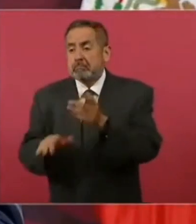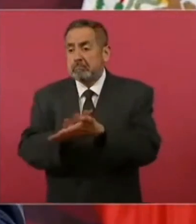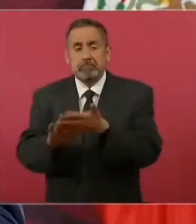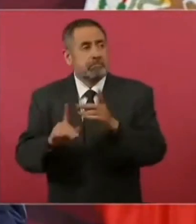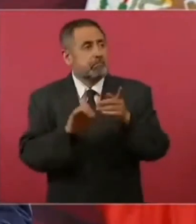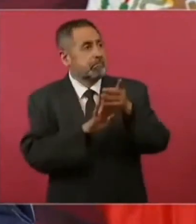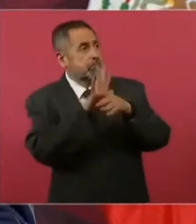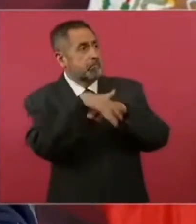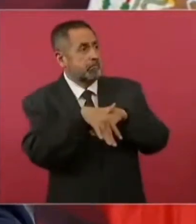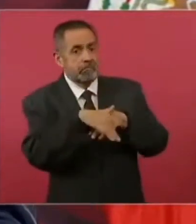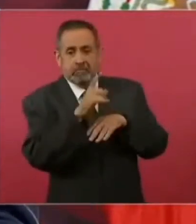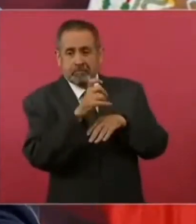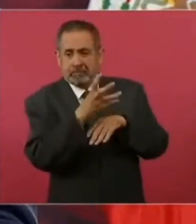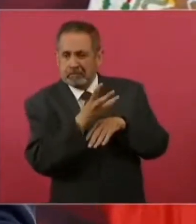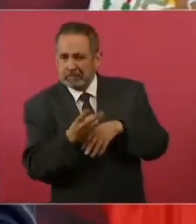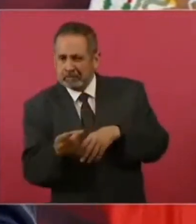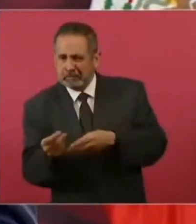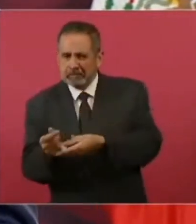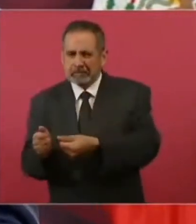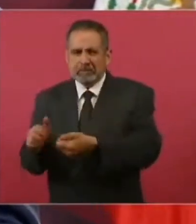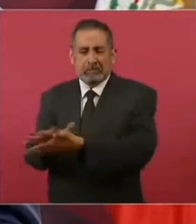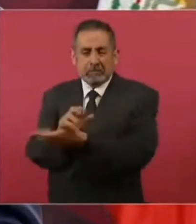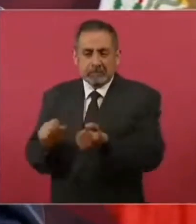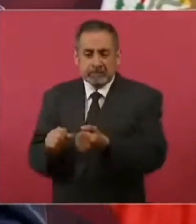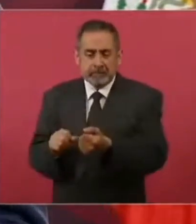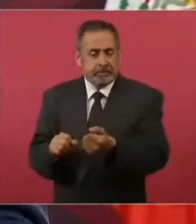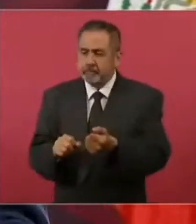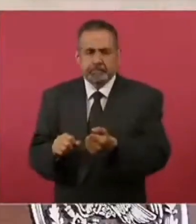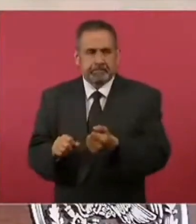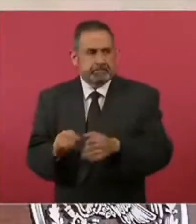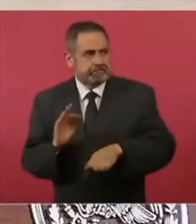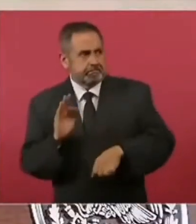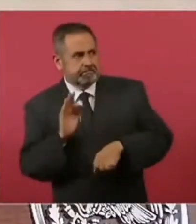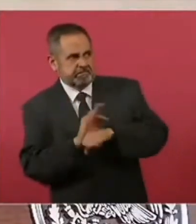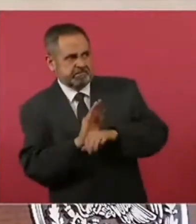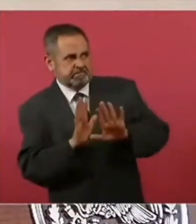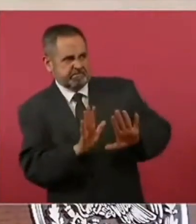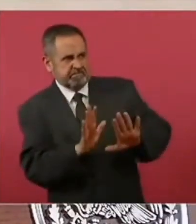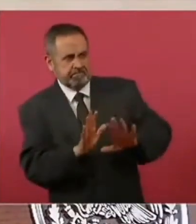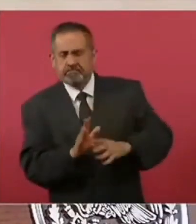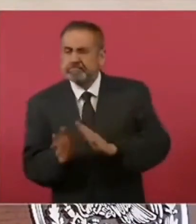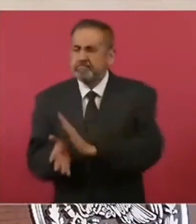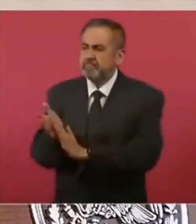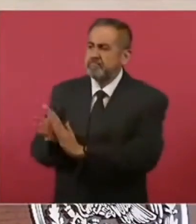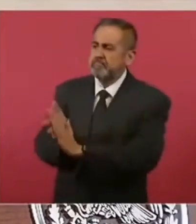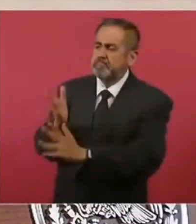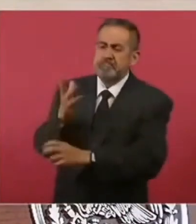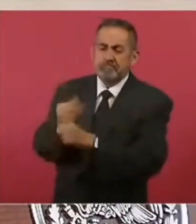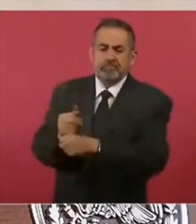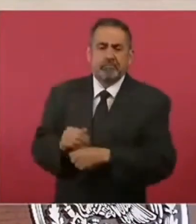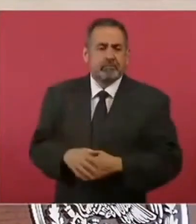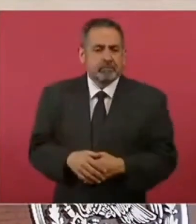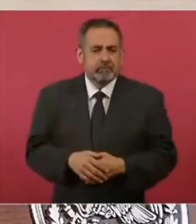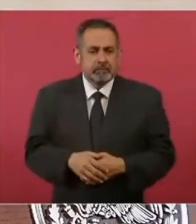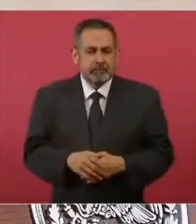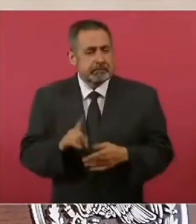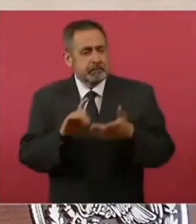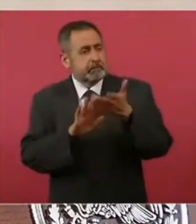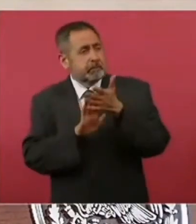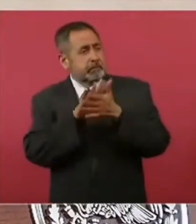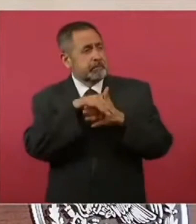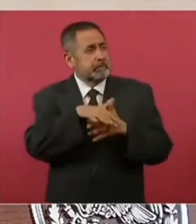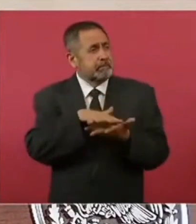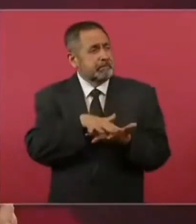porque habían hecho una presa con una cortina